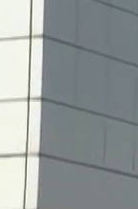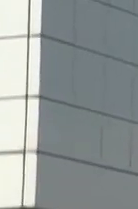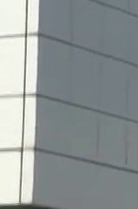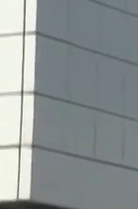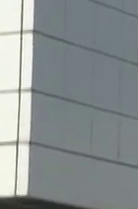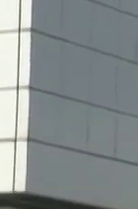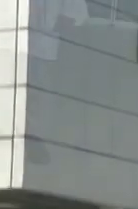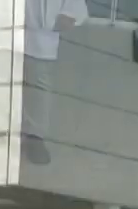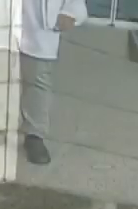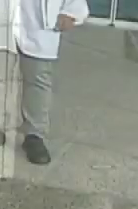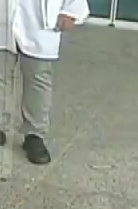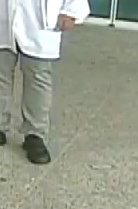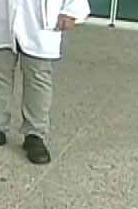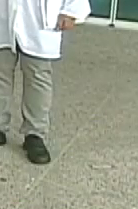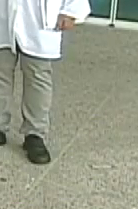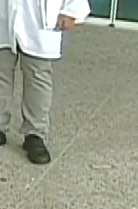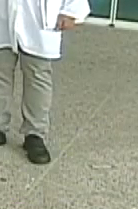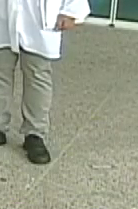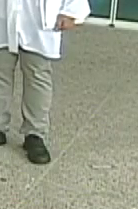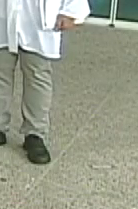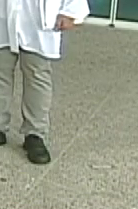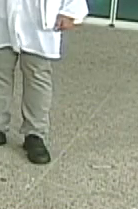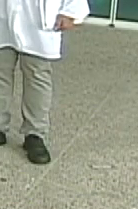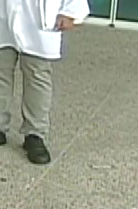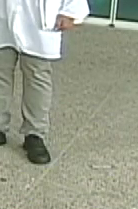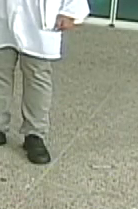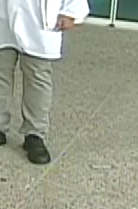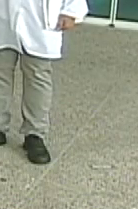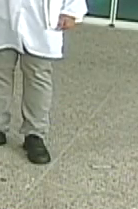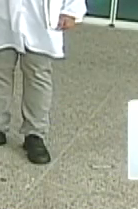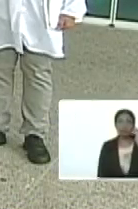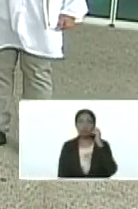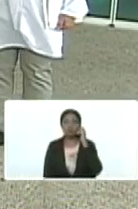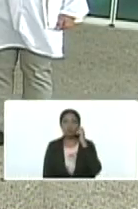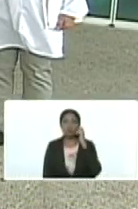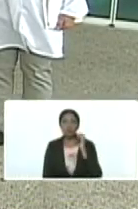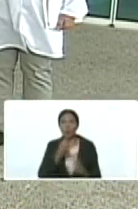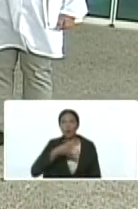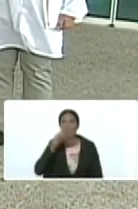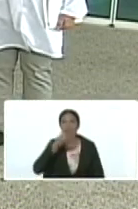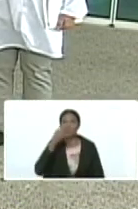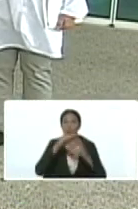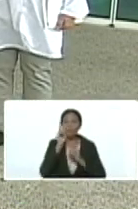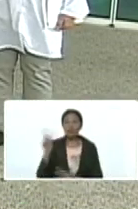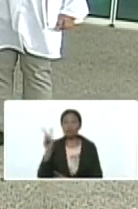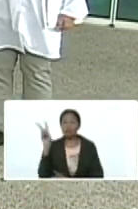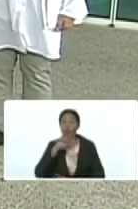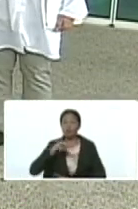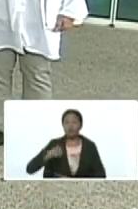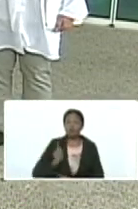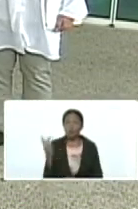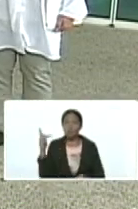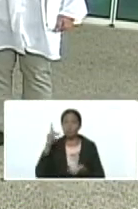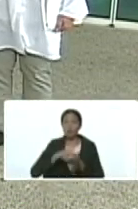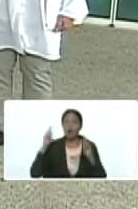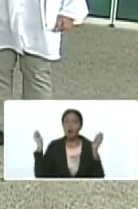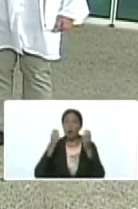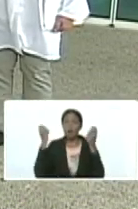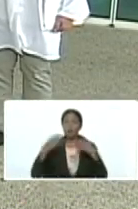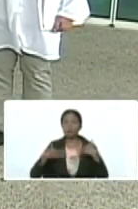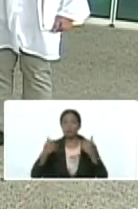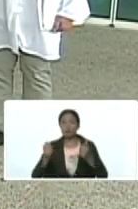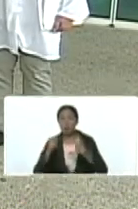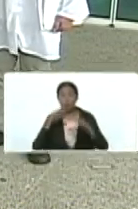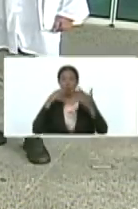Buenas tardes, toda Venezuela, nuestra patria entera. Hoy estamos en la jornada de